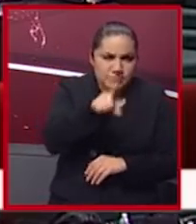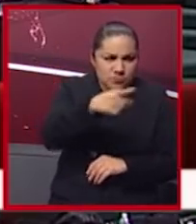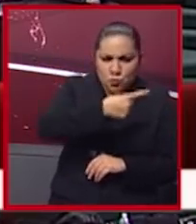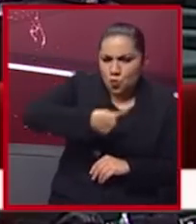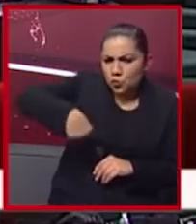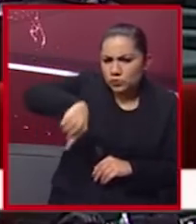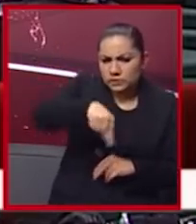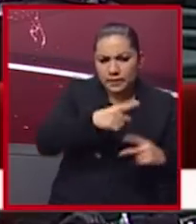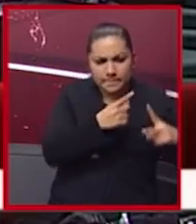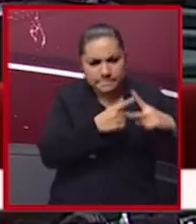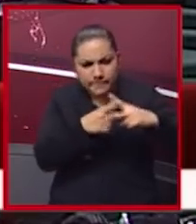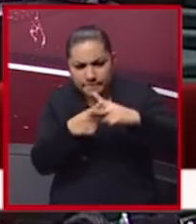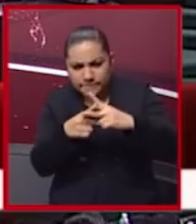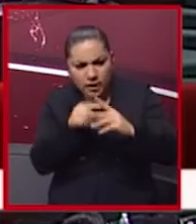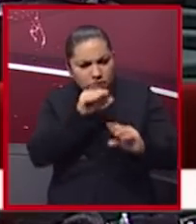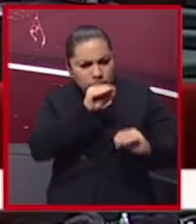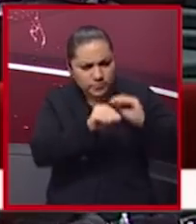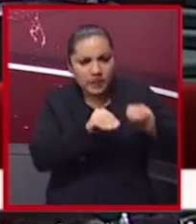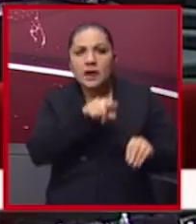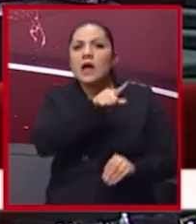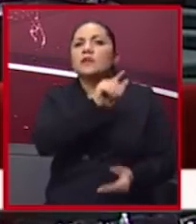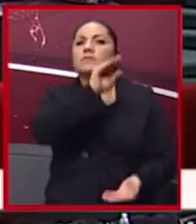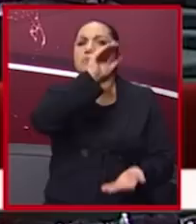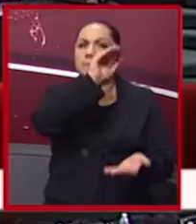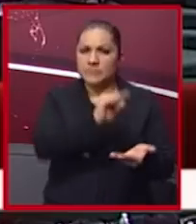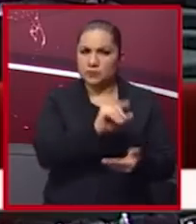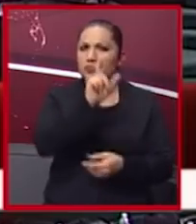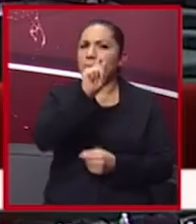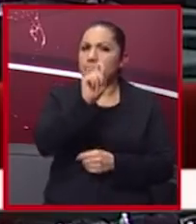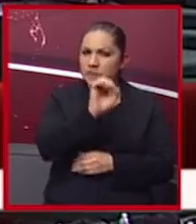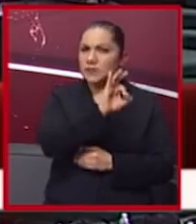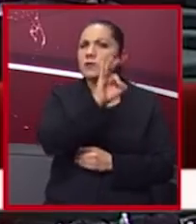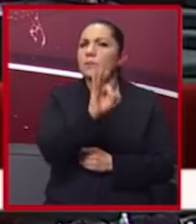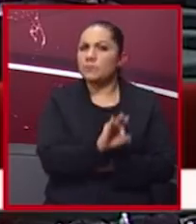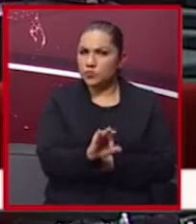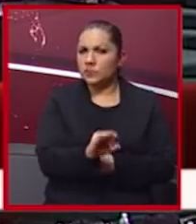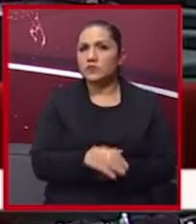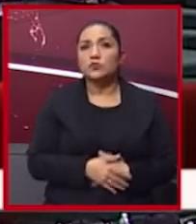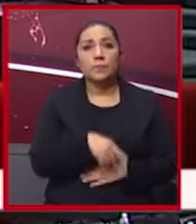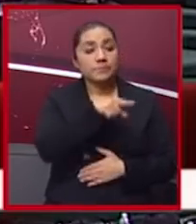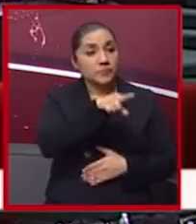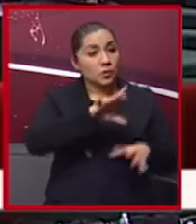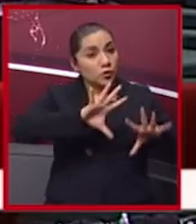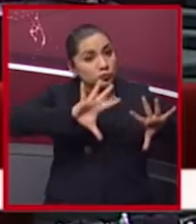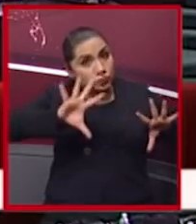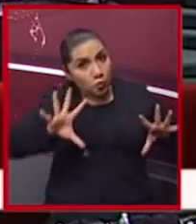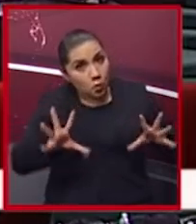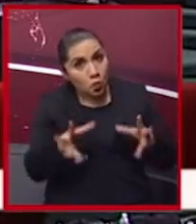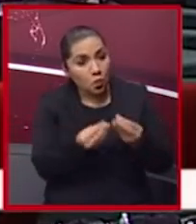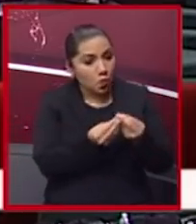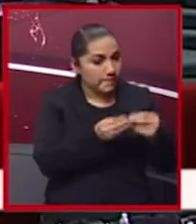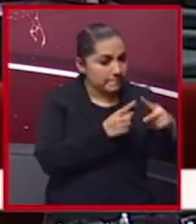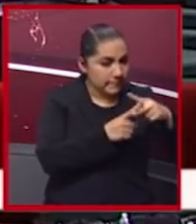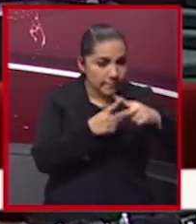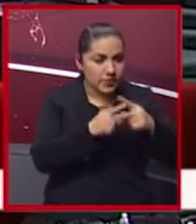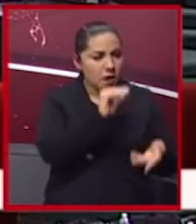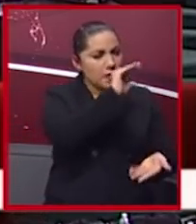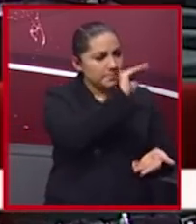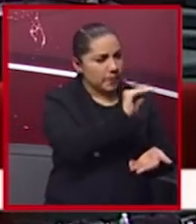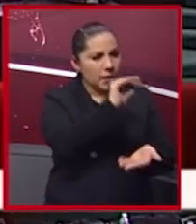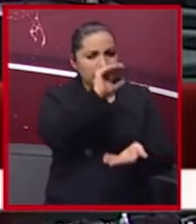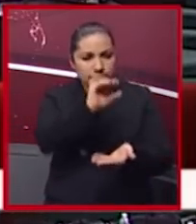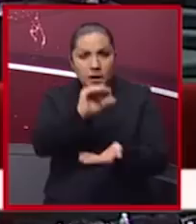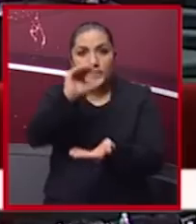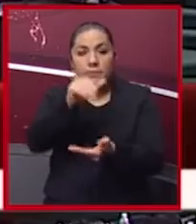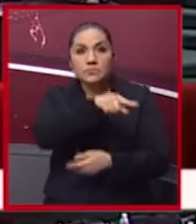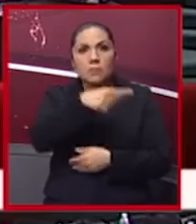una reducción de 20% y todas las reducciones que se ven esencialmente son sobre, no parte sustantiva, sino